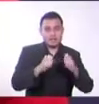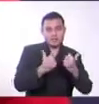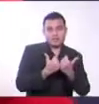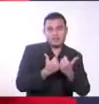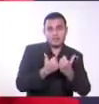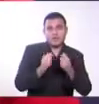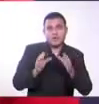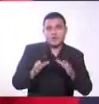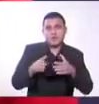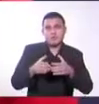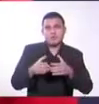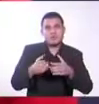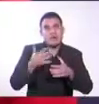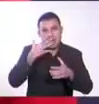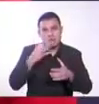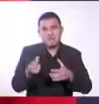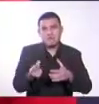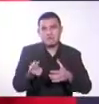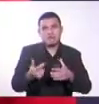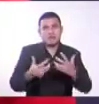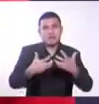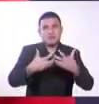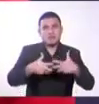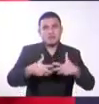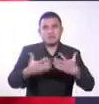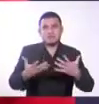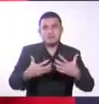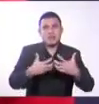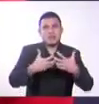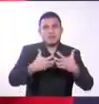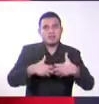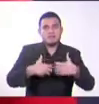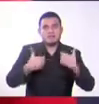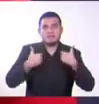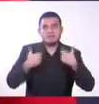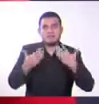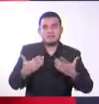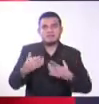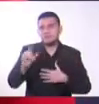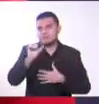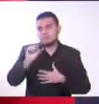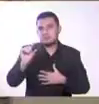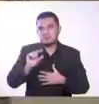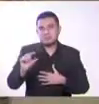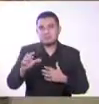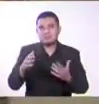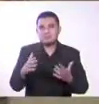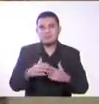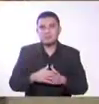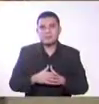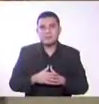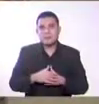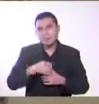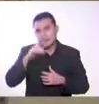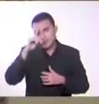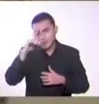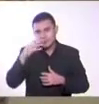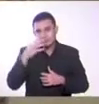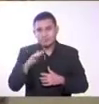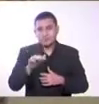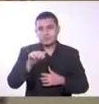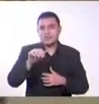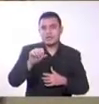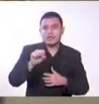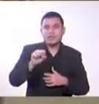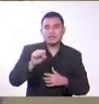sencillo son las empresas. Por ejemplo, hay empresas que tienen denominaciones con el final, por ejemplo, SADCB.